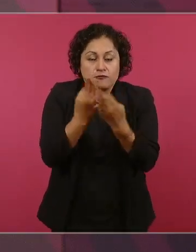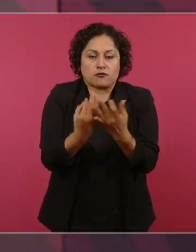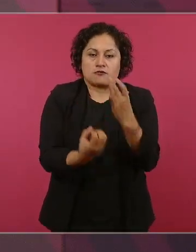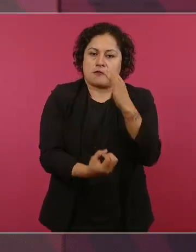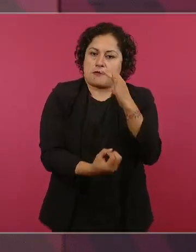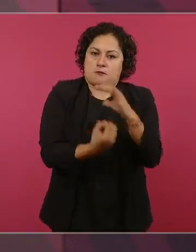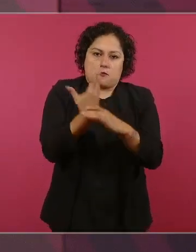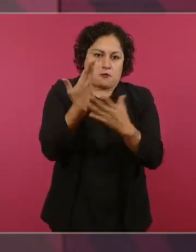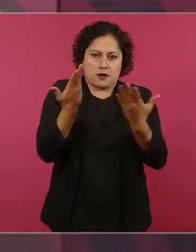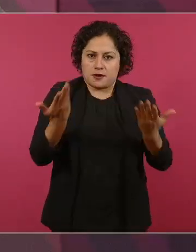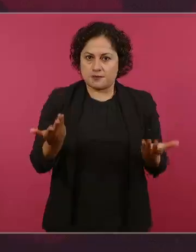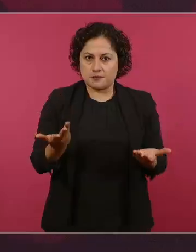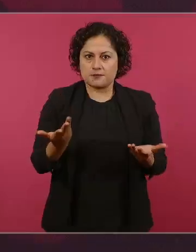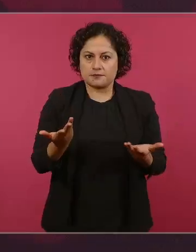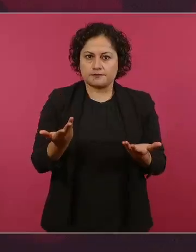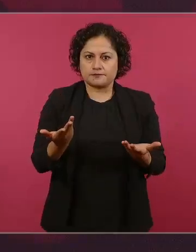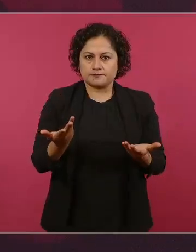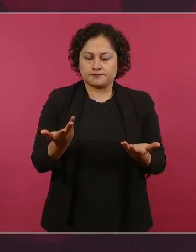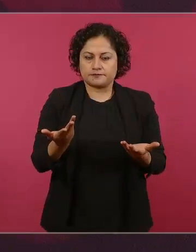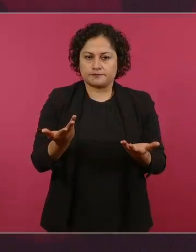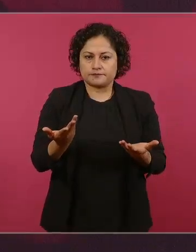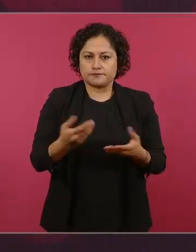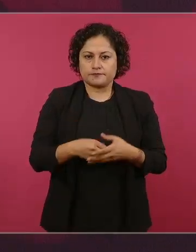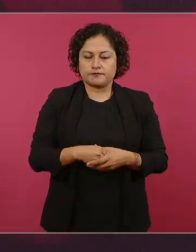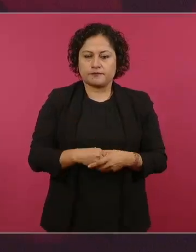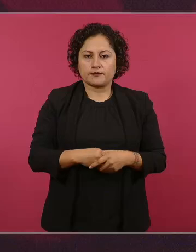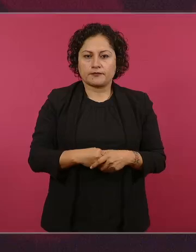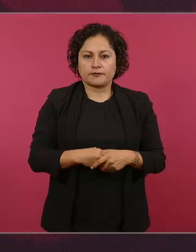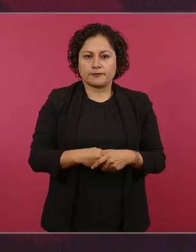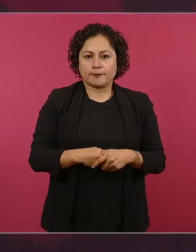¿Cómo hacerlo enfrentando